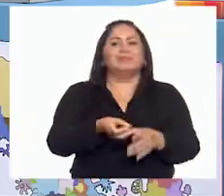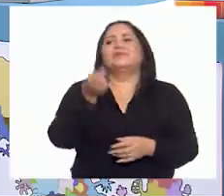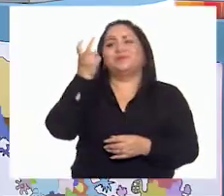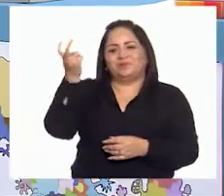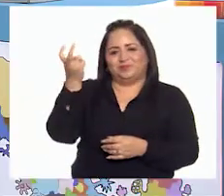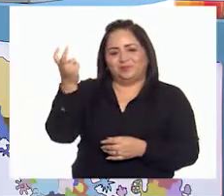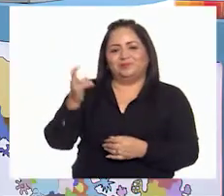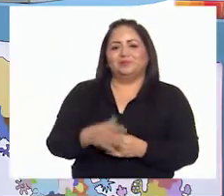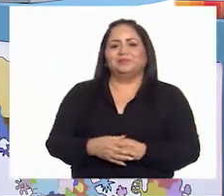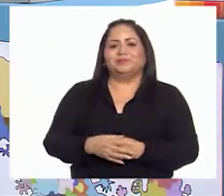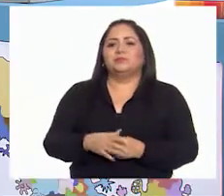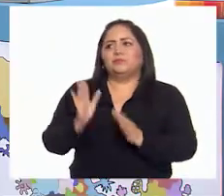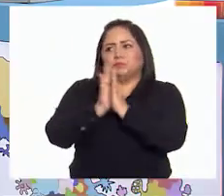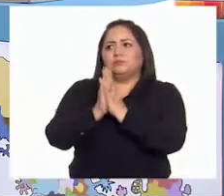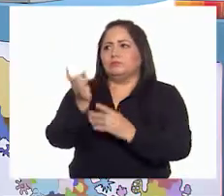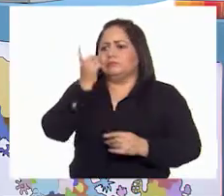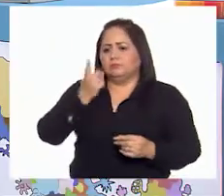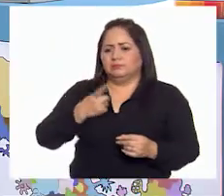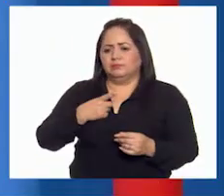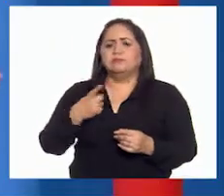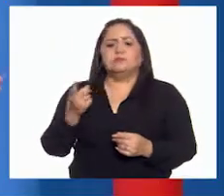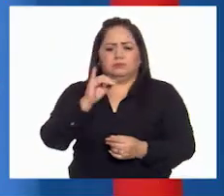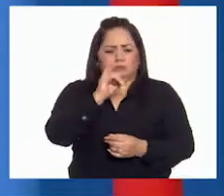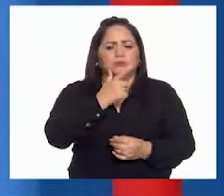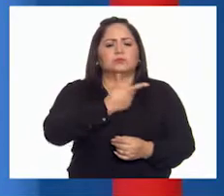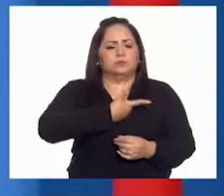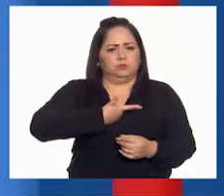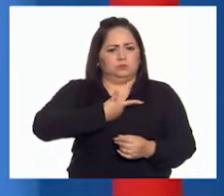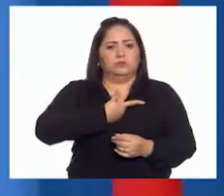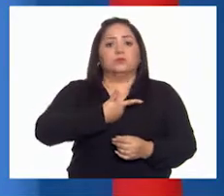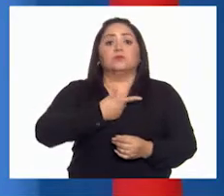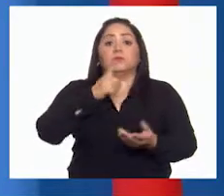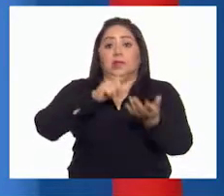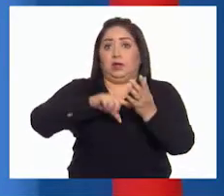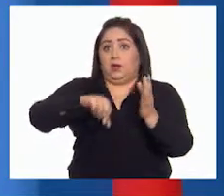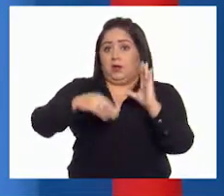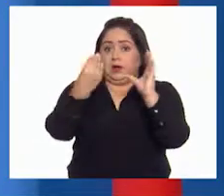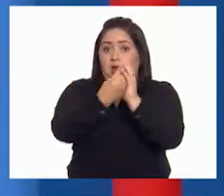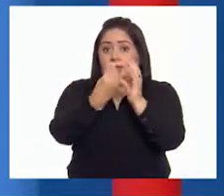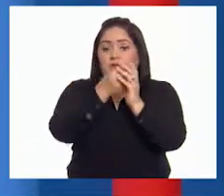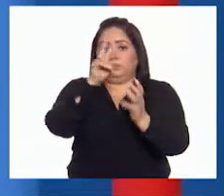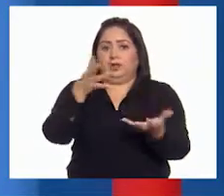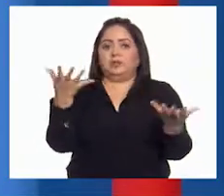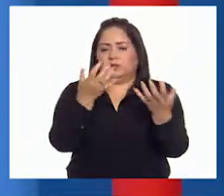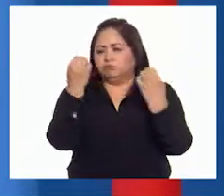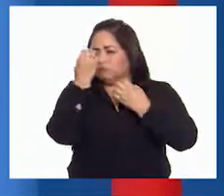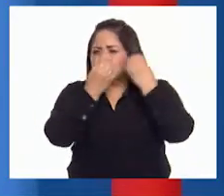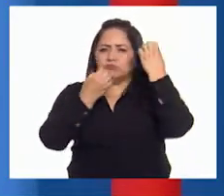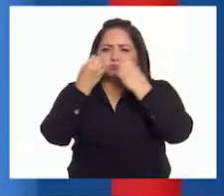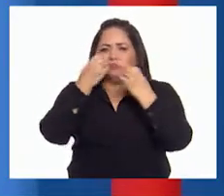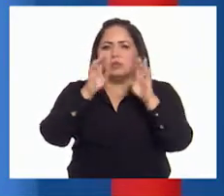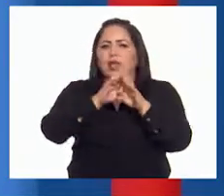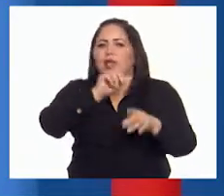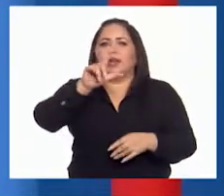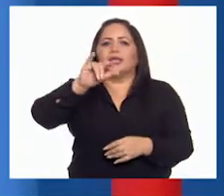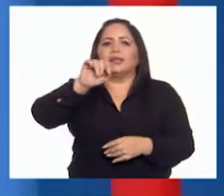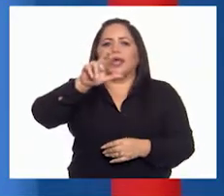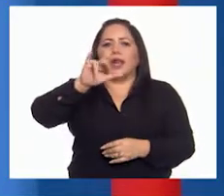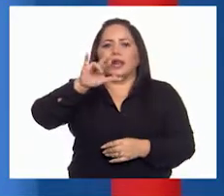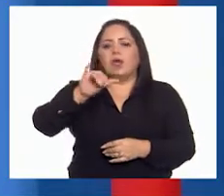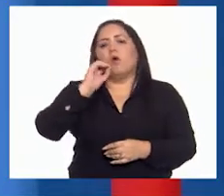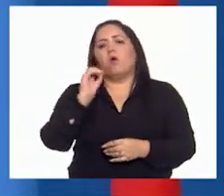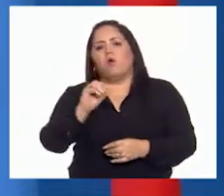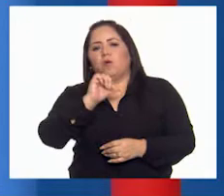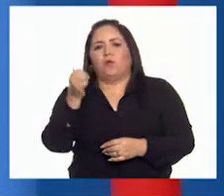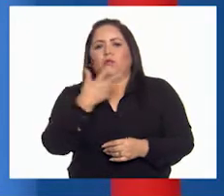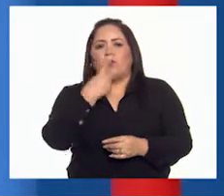Así es, María. ¿Me harías el favor de hacerla? Con mucho gusto. En esta clase realizamos el análisis de las figuras literarias o